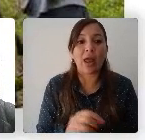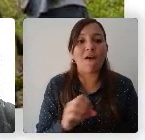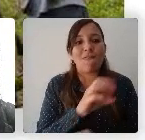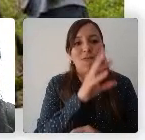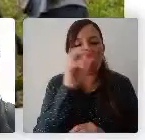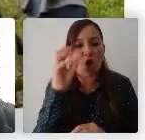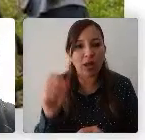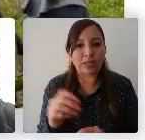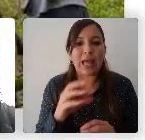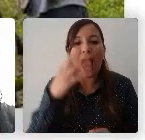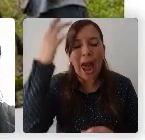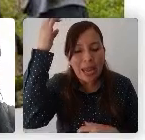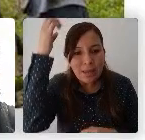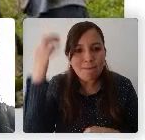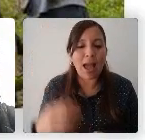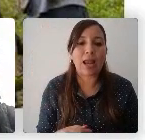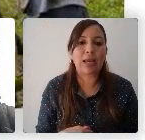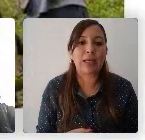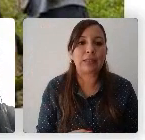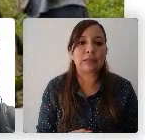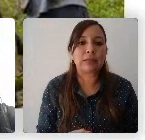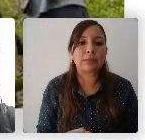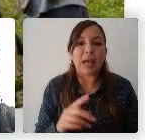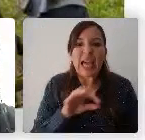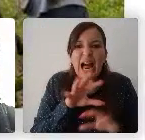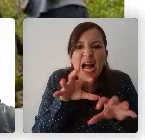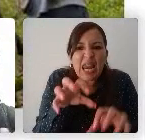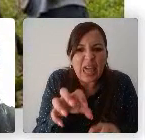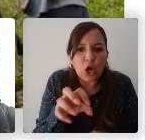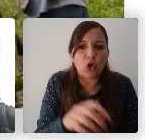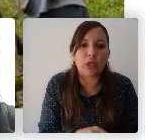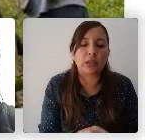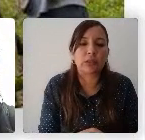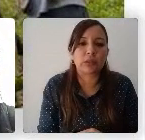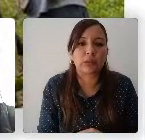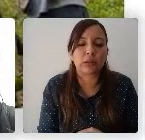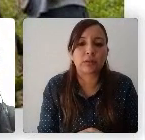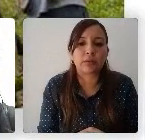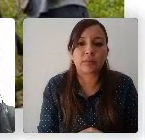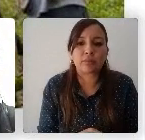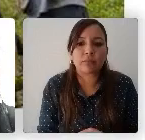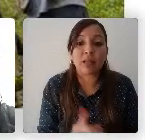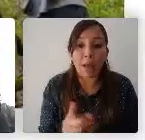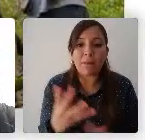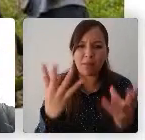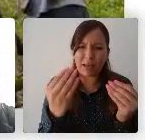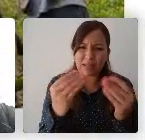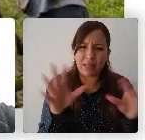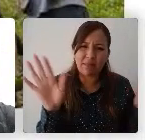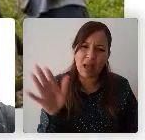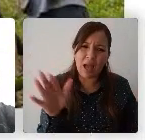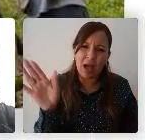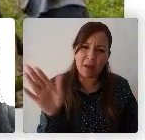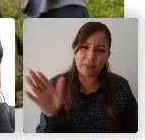Hay monos aulladores, también hay jaguares, también hay una serie de aves en esta zona, forma